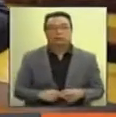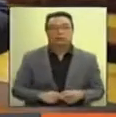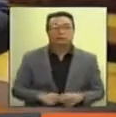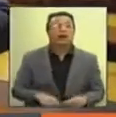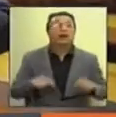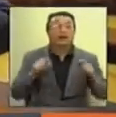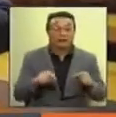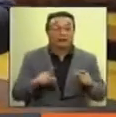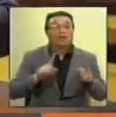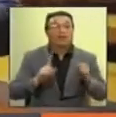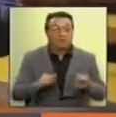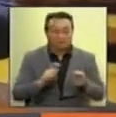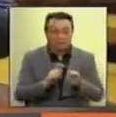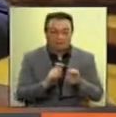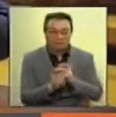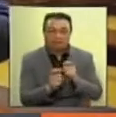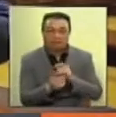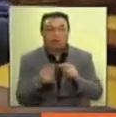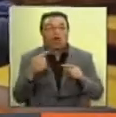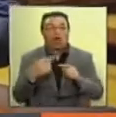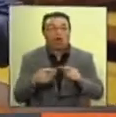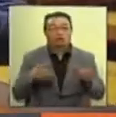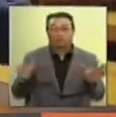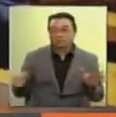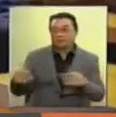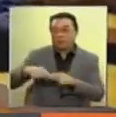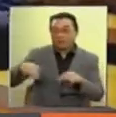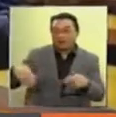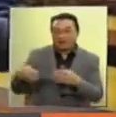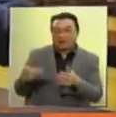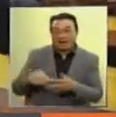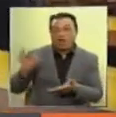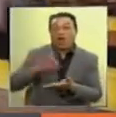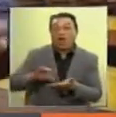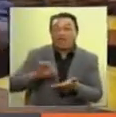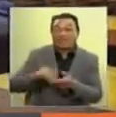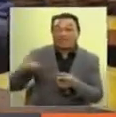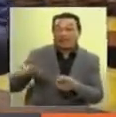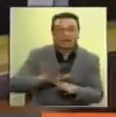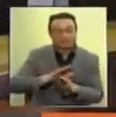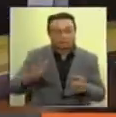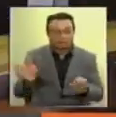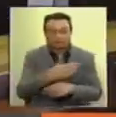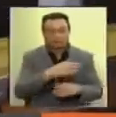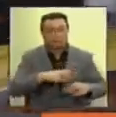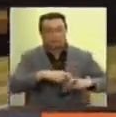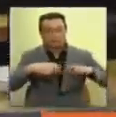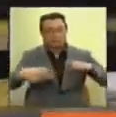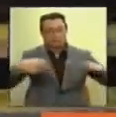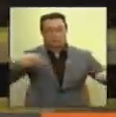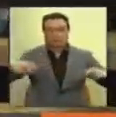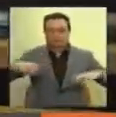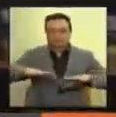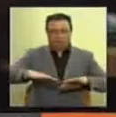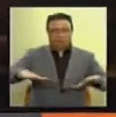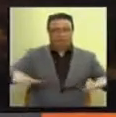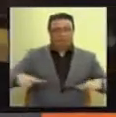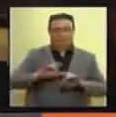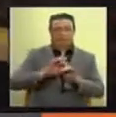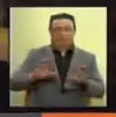que empezar a adaptar otras habitaciones de la casa, ya la oficina que usaba mi papá, tuvimos que hacerla salón y nos preparamos